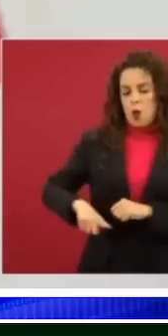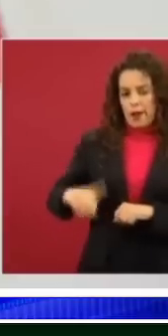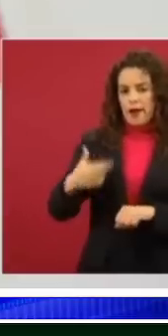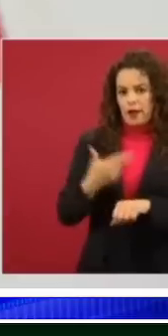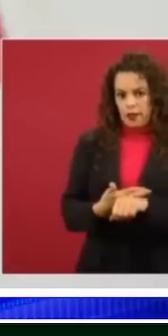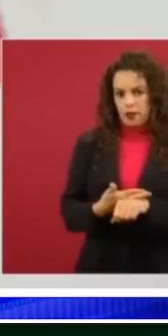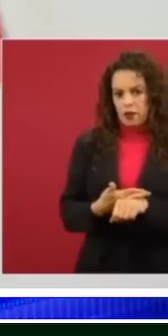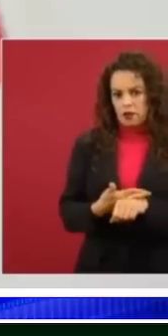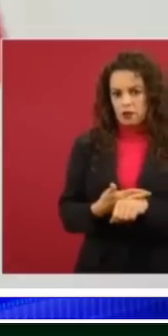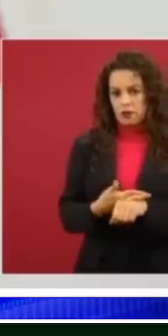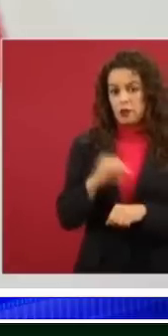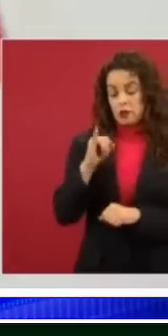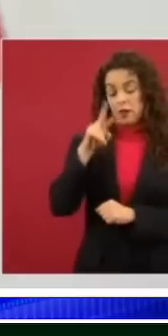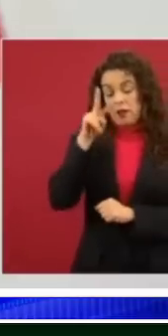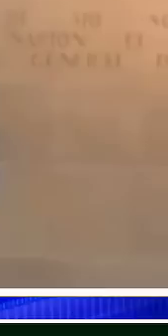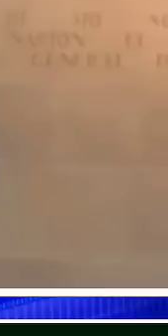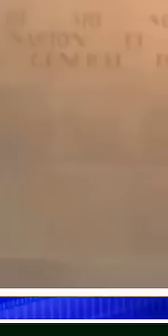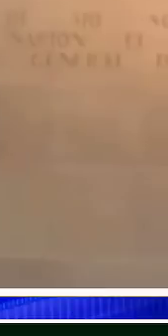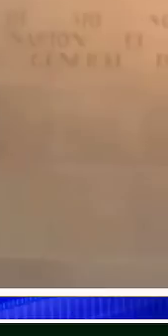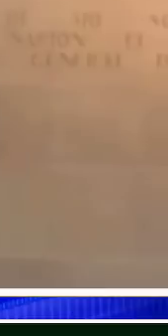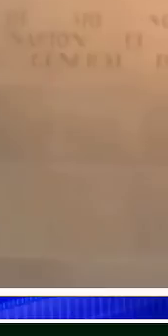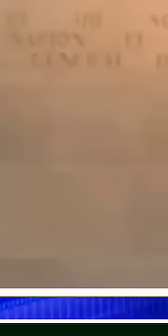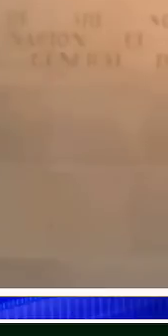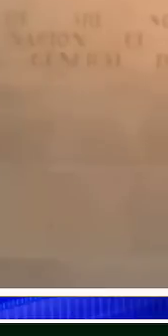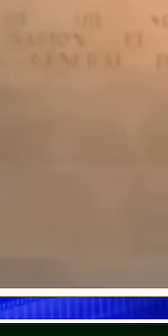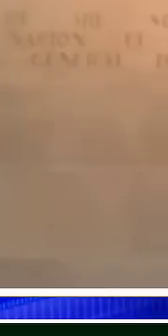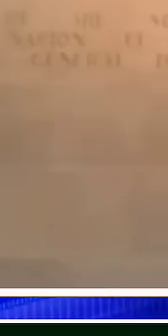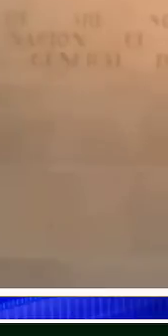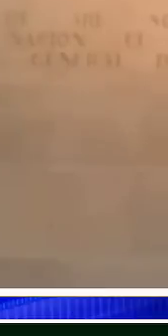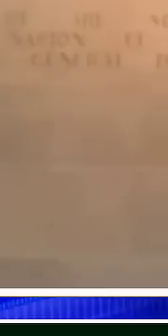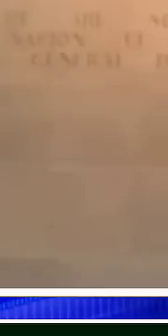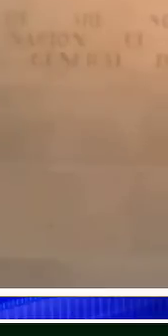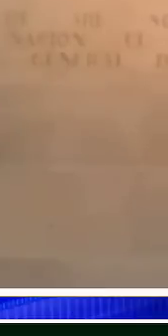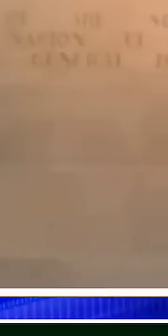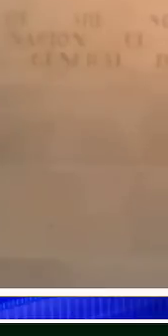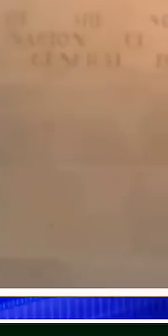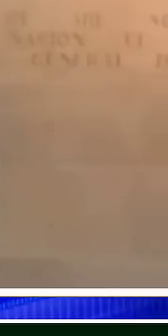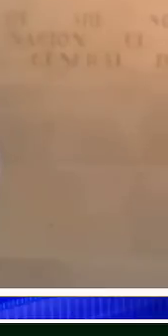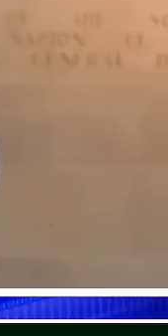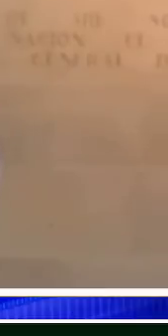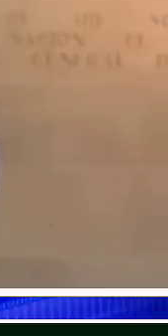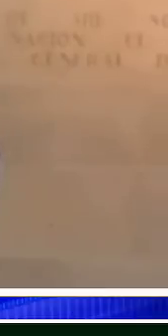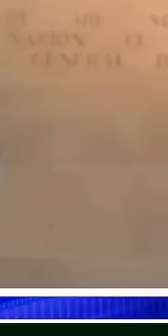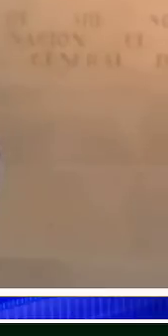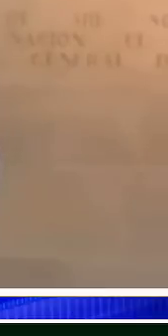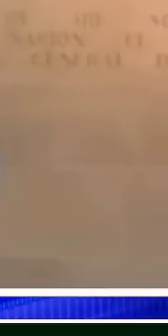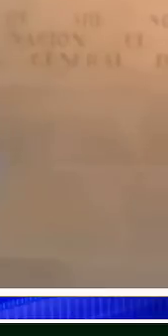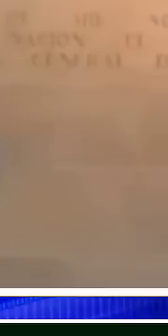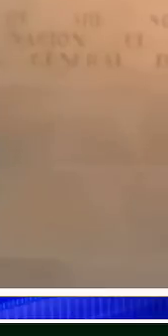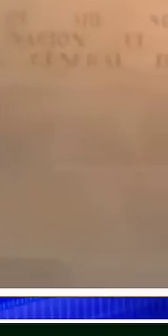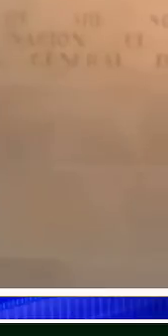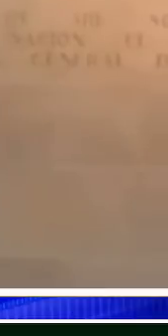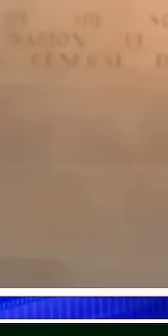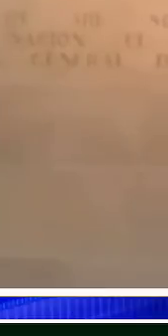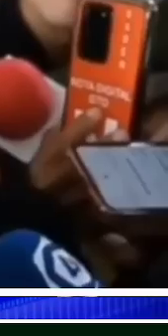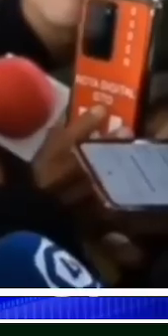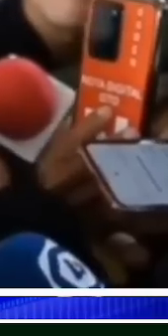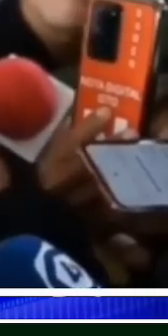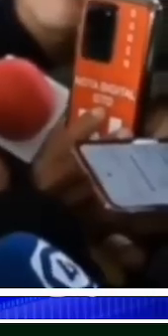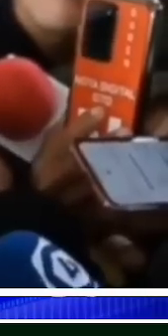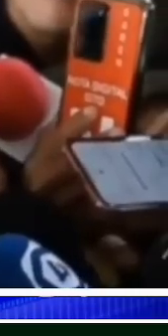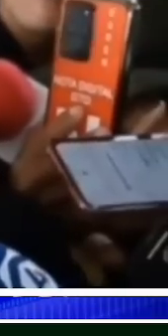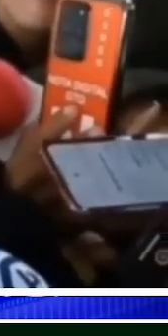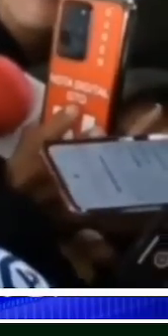de esta decisión nuevamente la jueza en Irapuato insiste en su postura y ahora consigue una